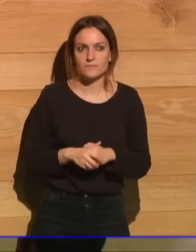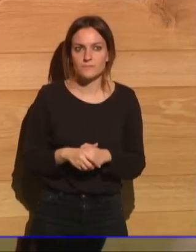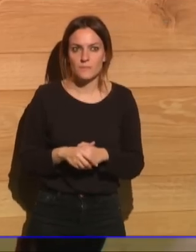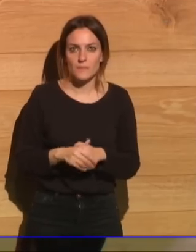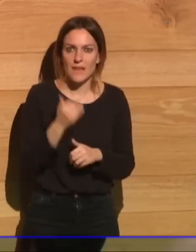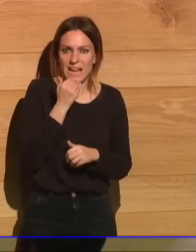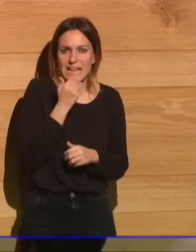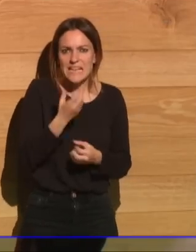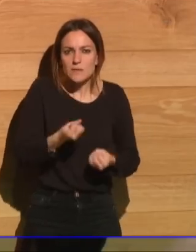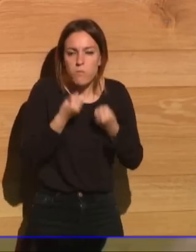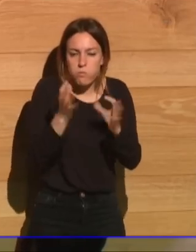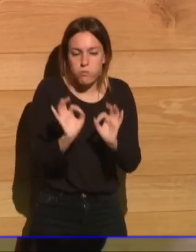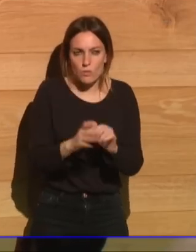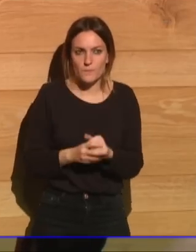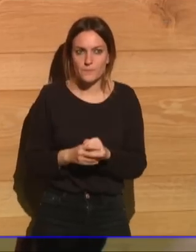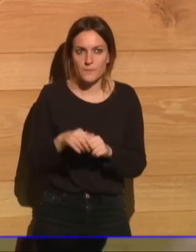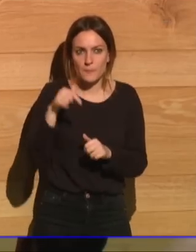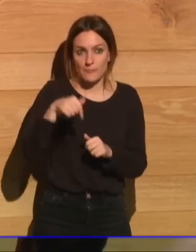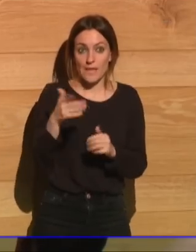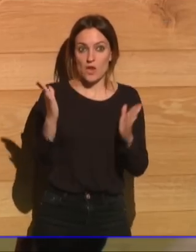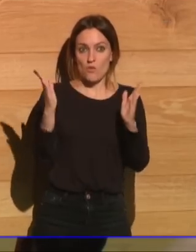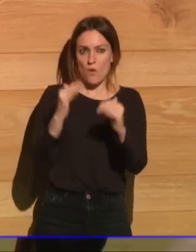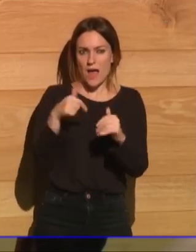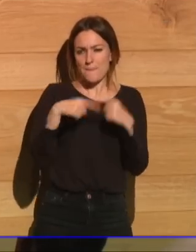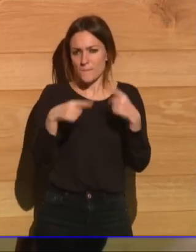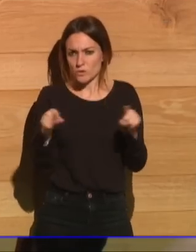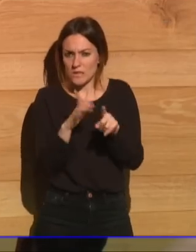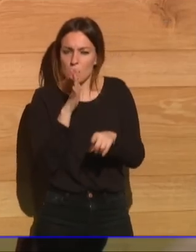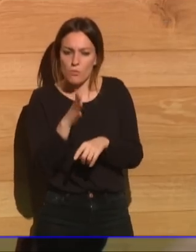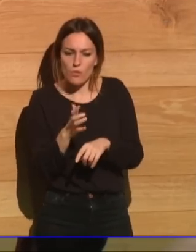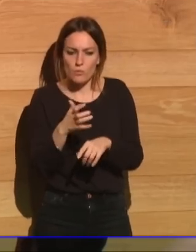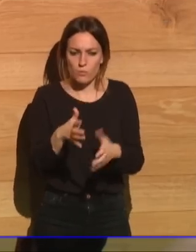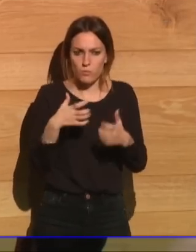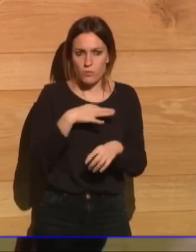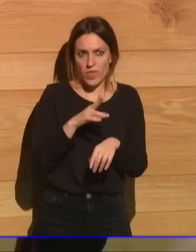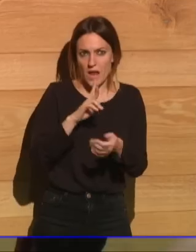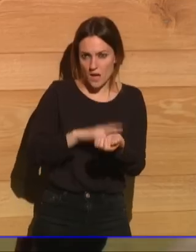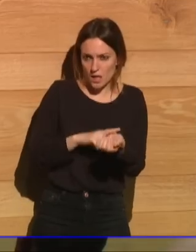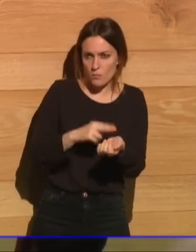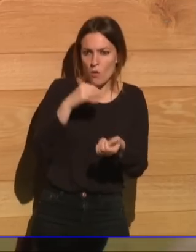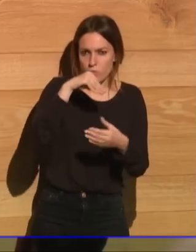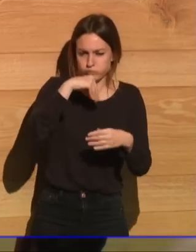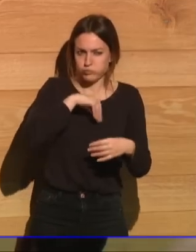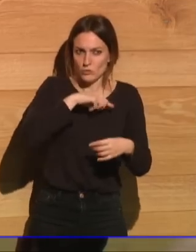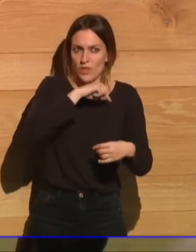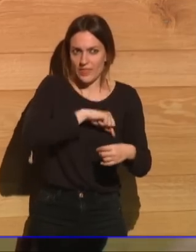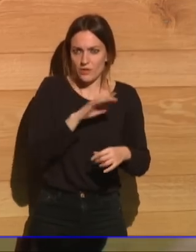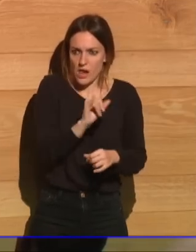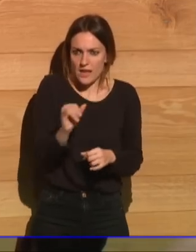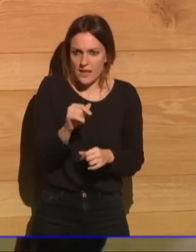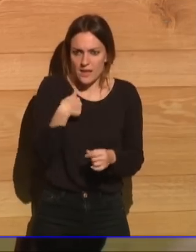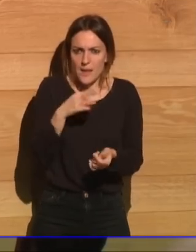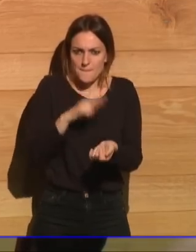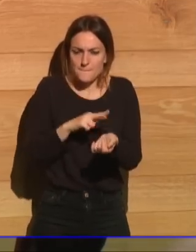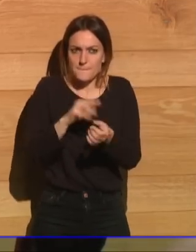lo que documental, dice casi Rodrigo de, documental. aquí no es un musical tal porque consigue un ritmo interno que está marcado casi más por